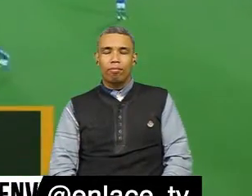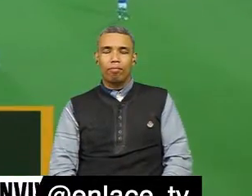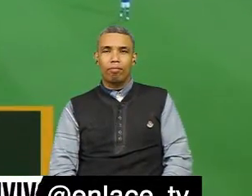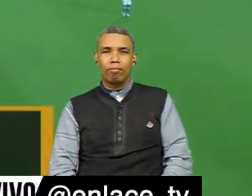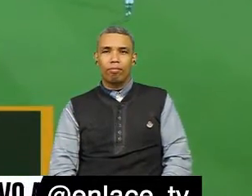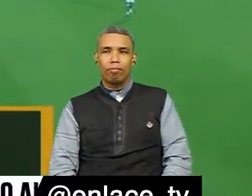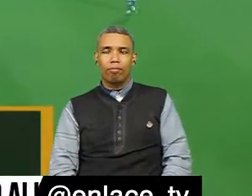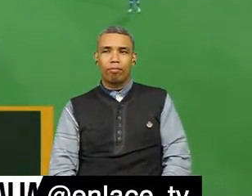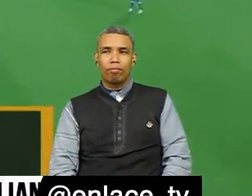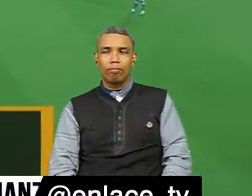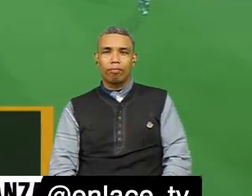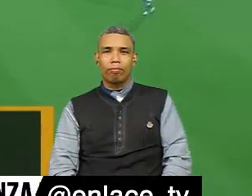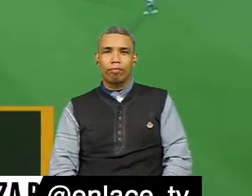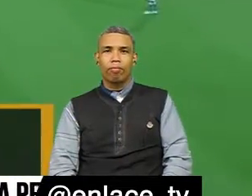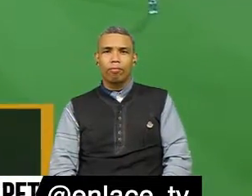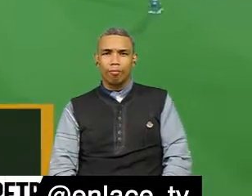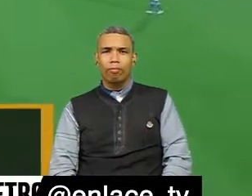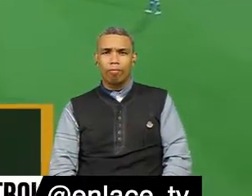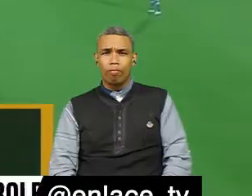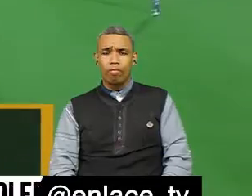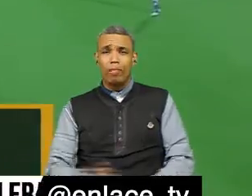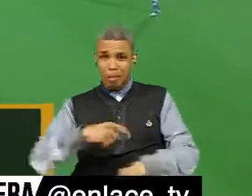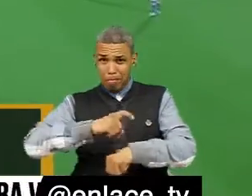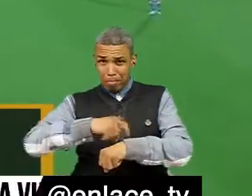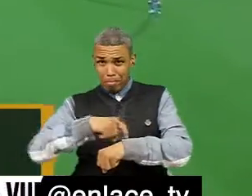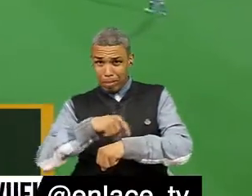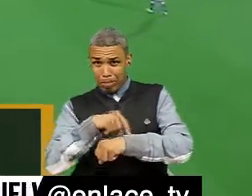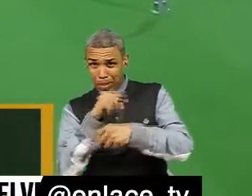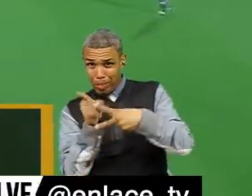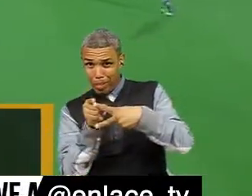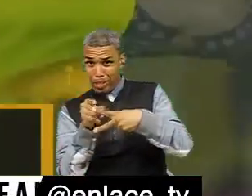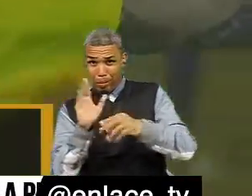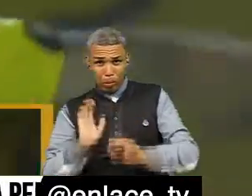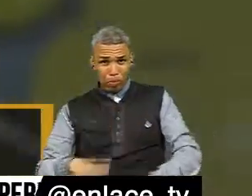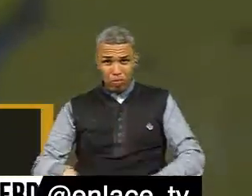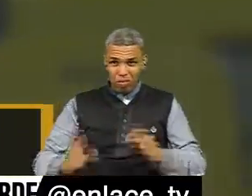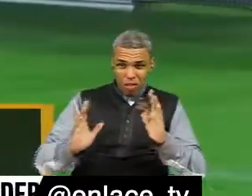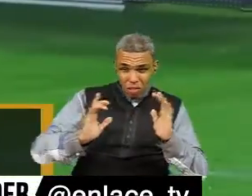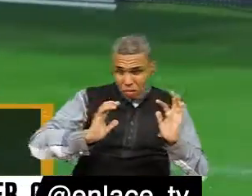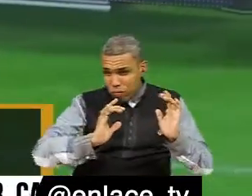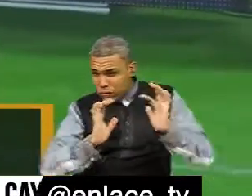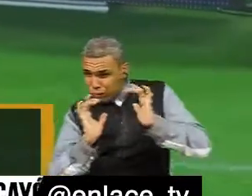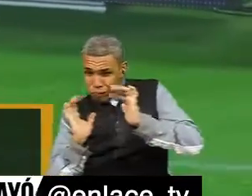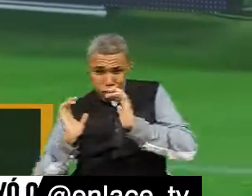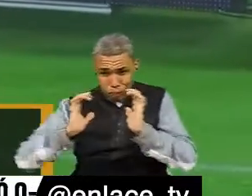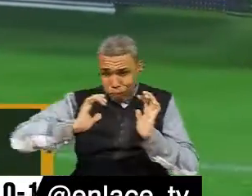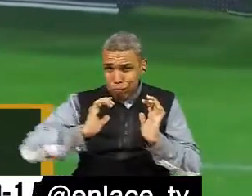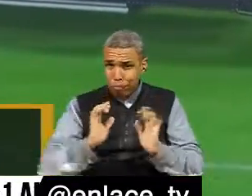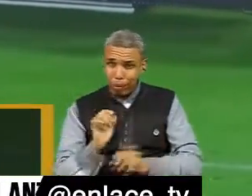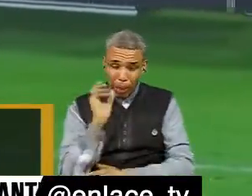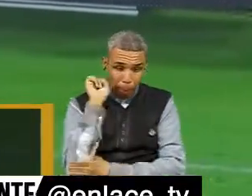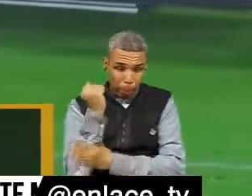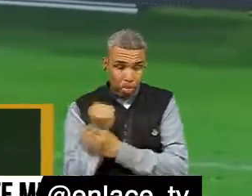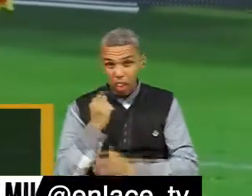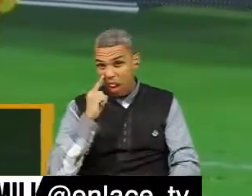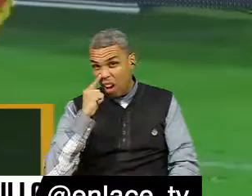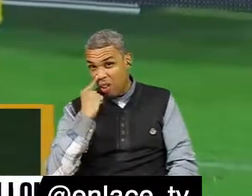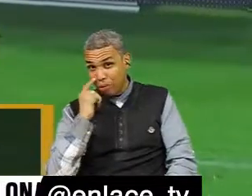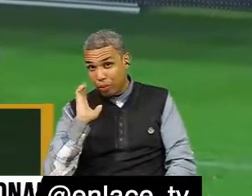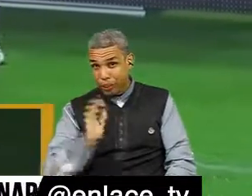de los capitalinos se vio a 2 equipos que no mostraron contundencia en el arco rival. No hubo asociación ni oportunidades de